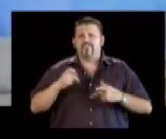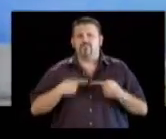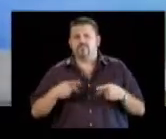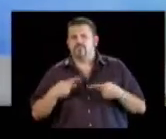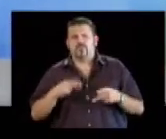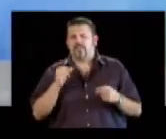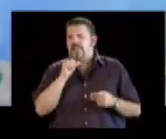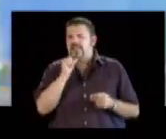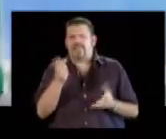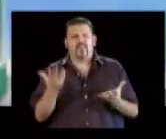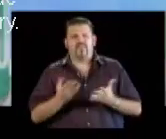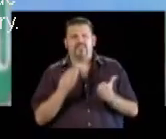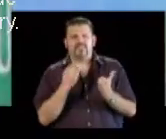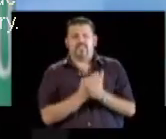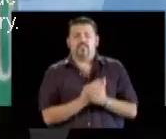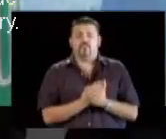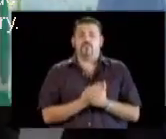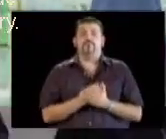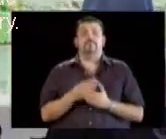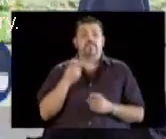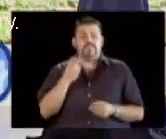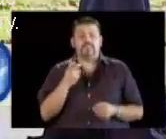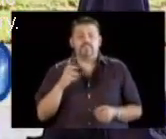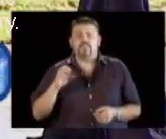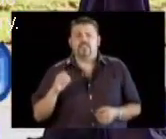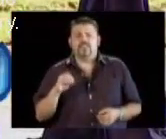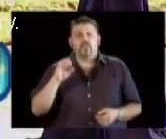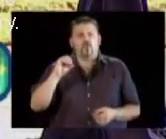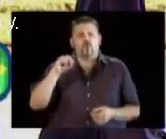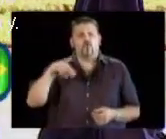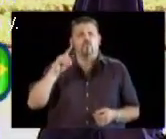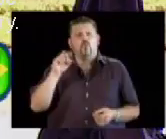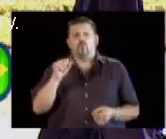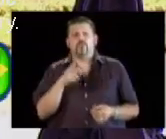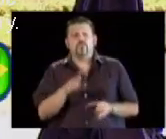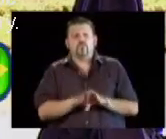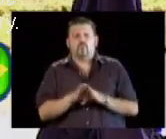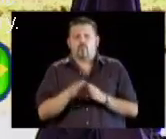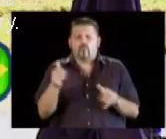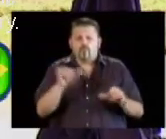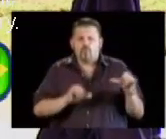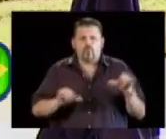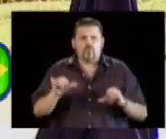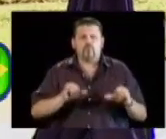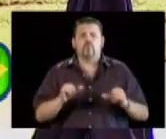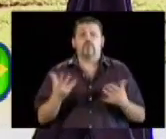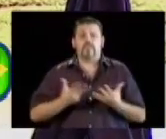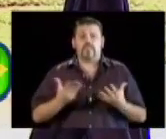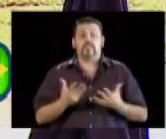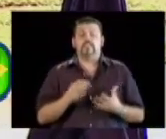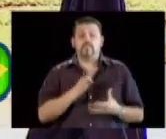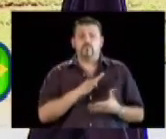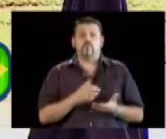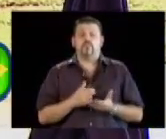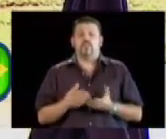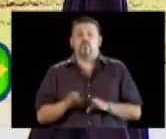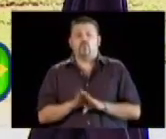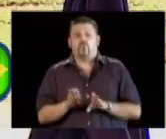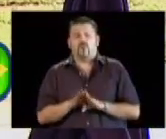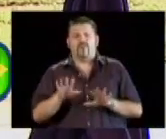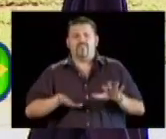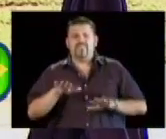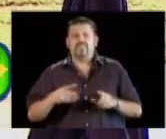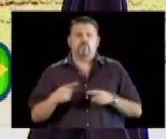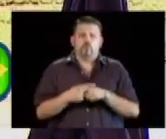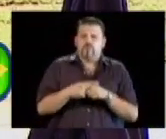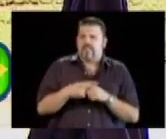por si le sirve. El Undú es un producto que hicimos a raíz de la lesión del venado Medina, que se le rompió los cruzados. Queríamos